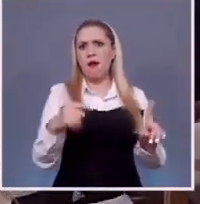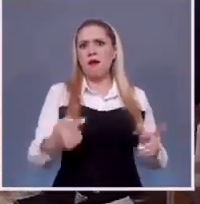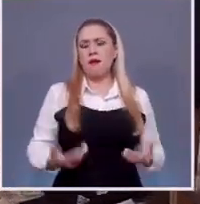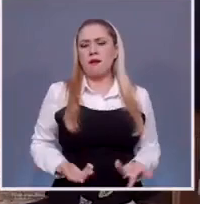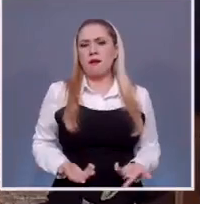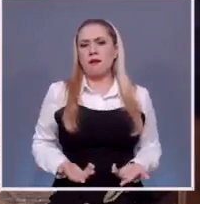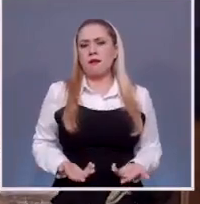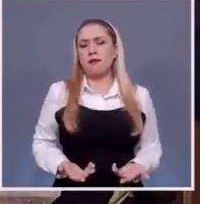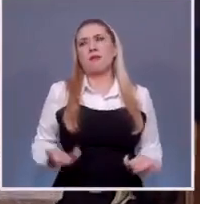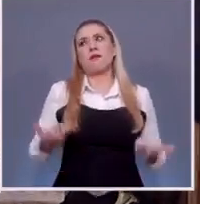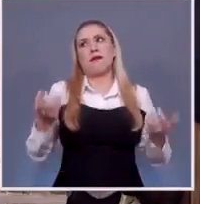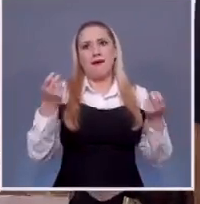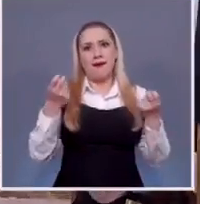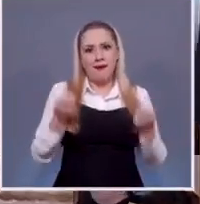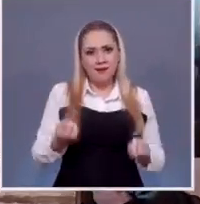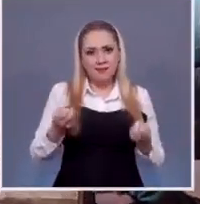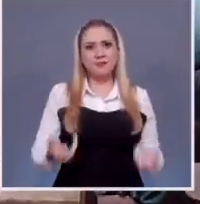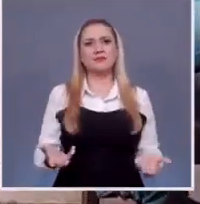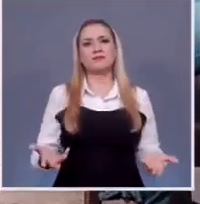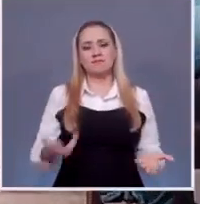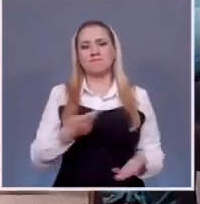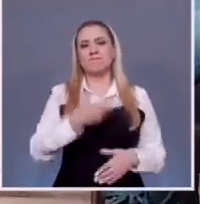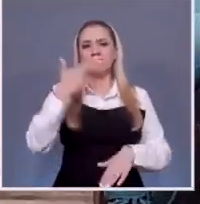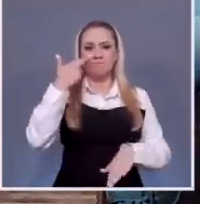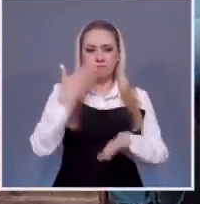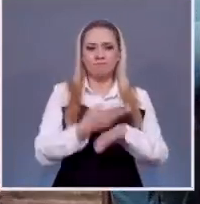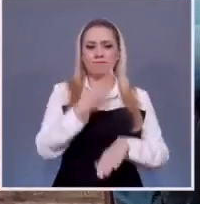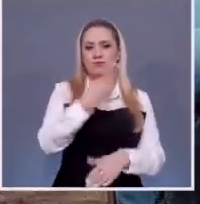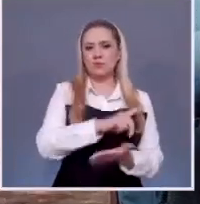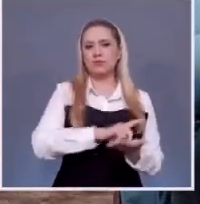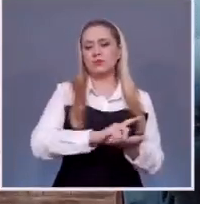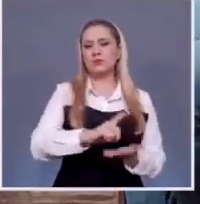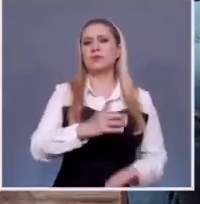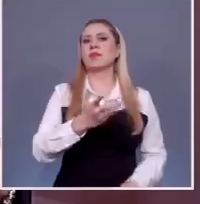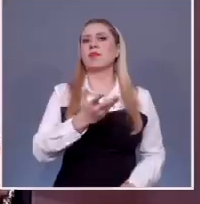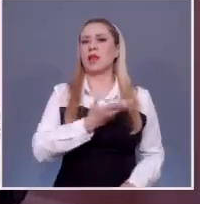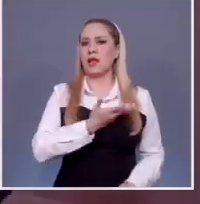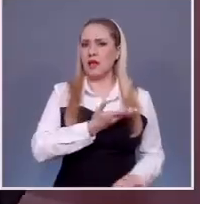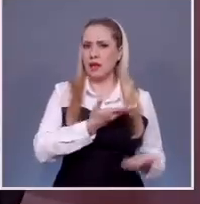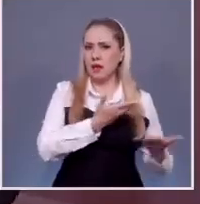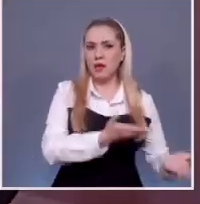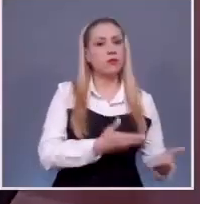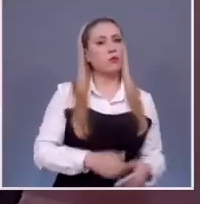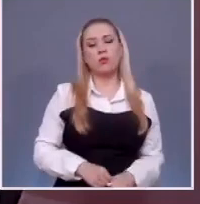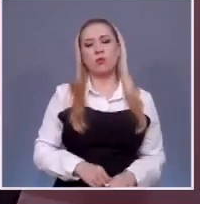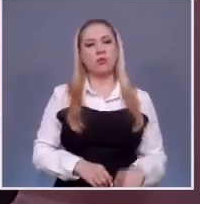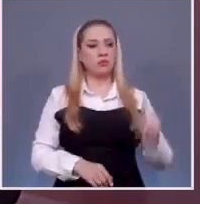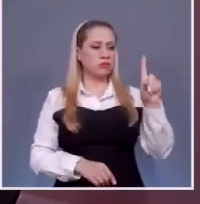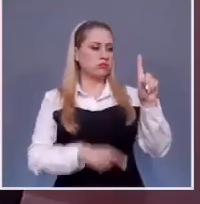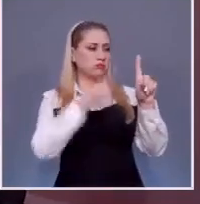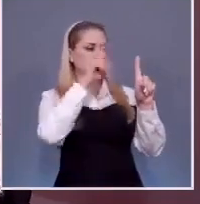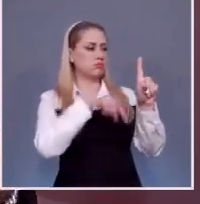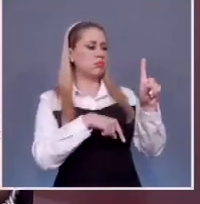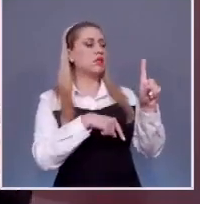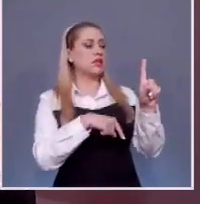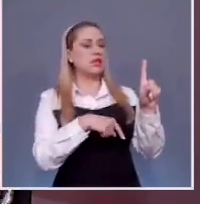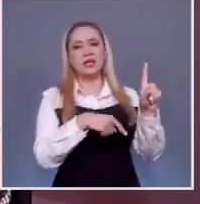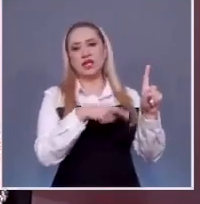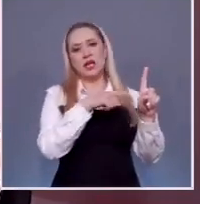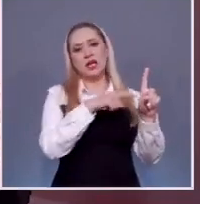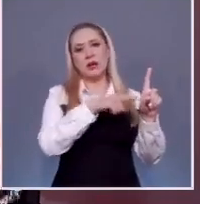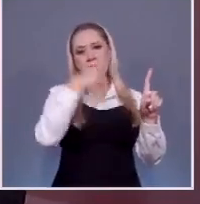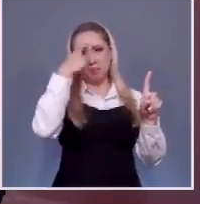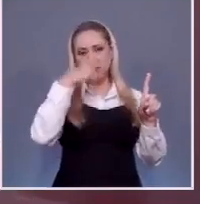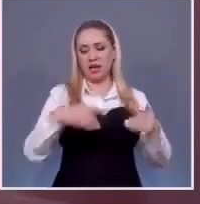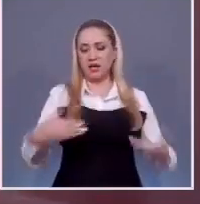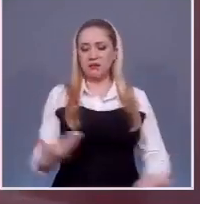es que no la reconocen como titular de derechos, sino como cosa, objeto, que sirve para un propósito socialmente determinado, que es